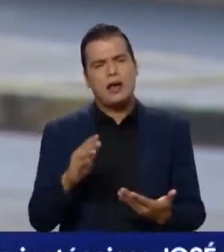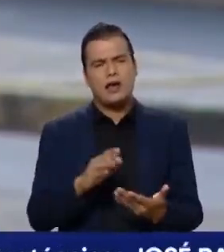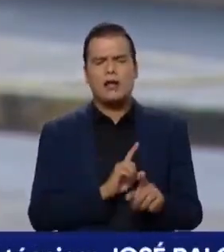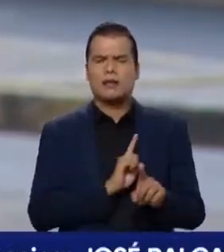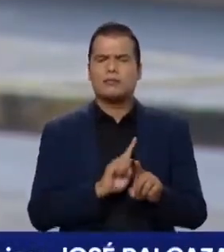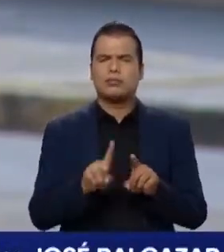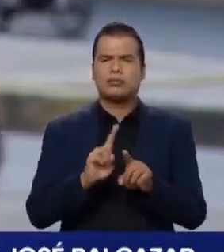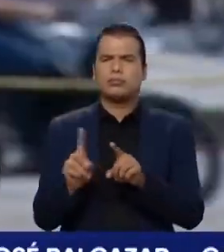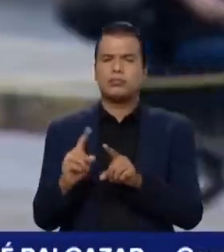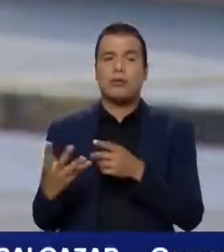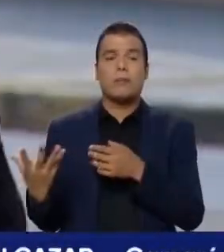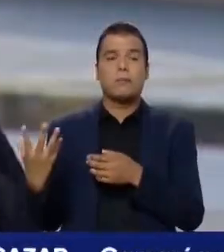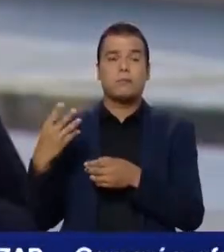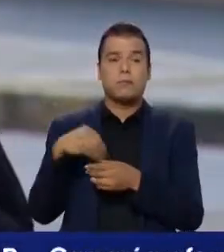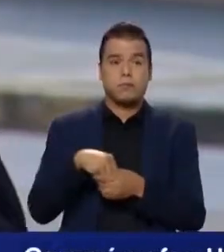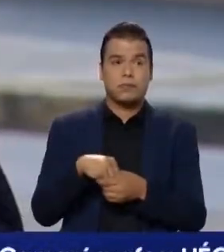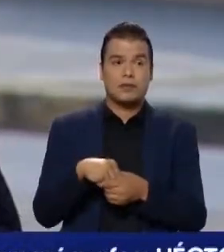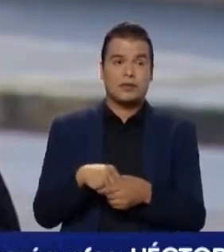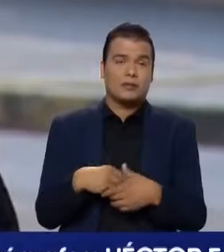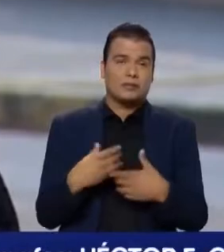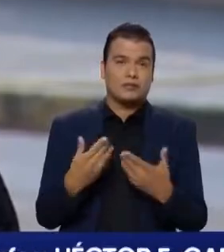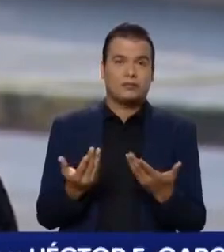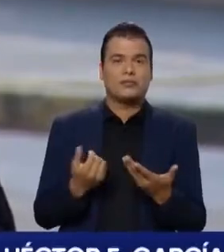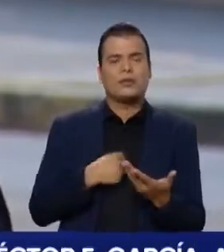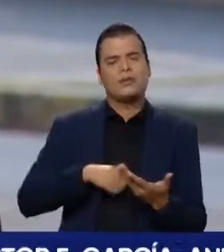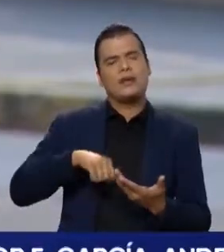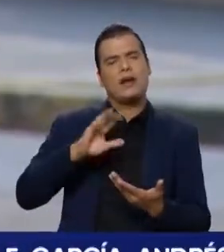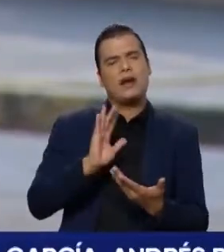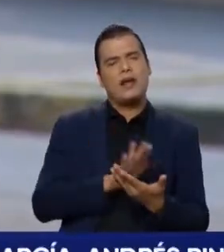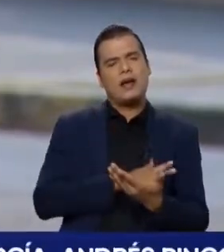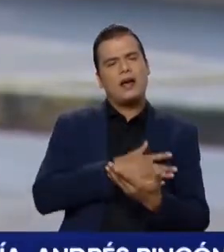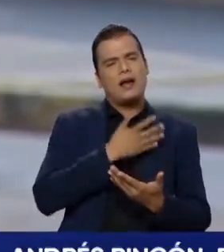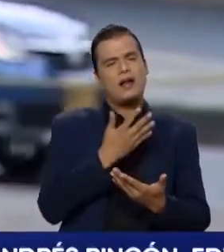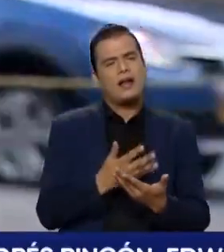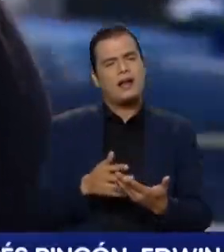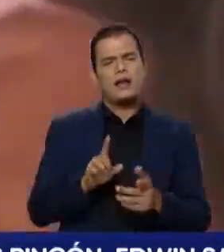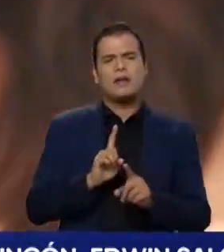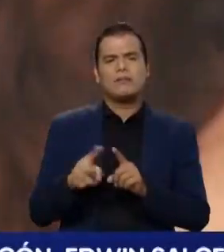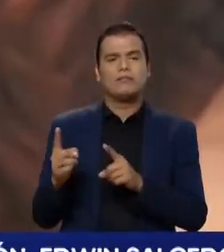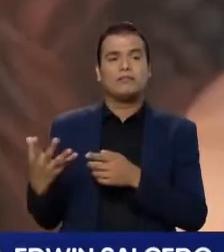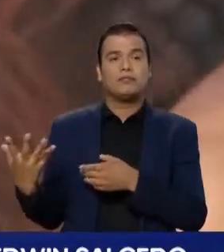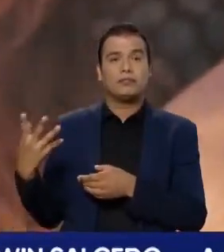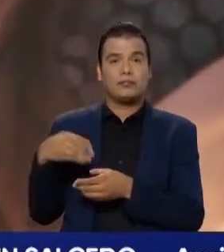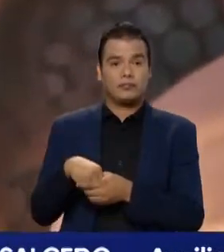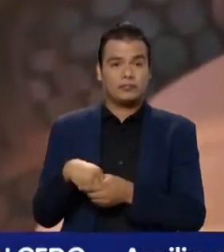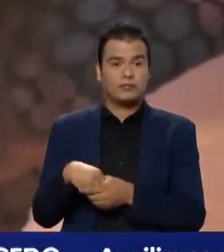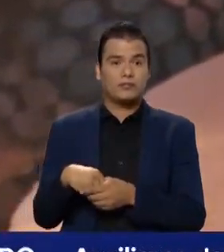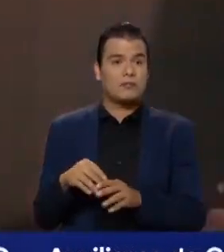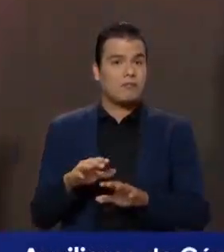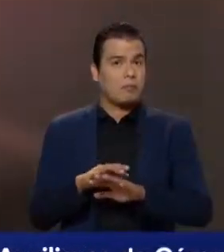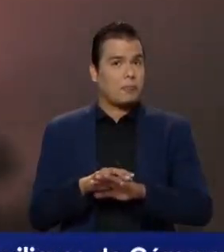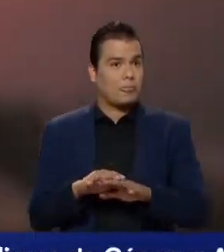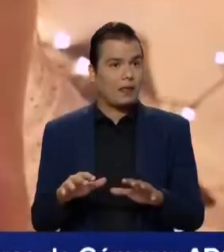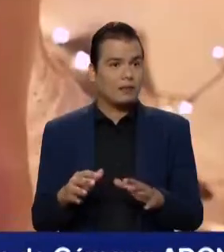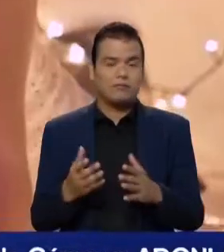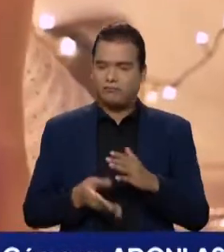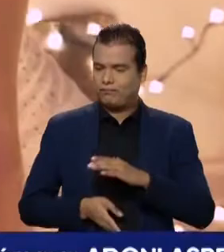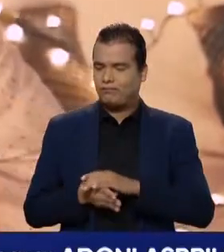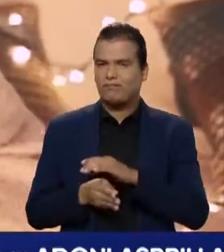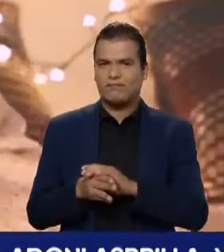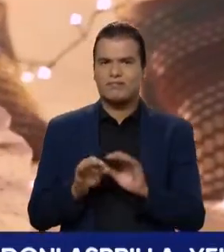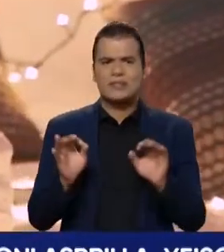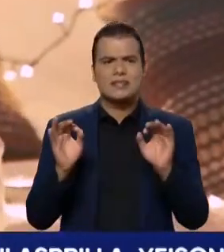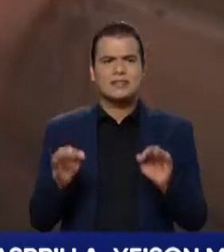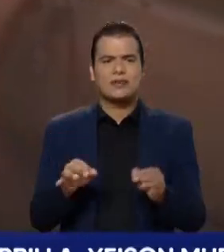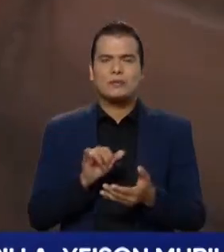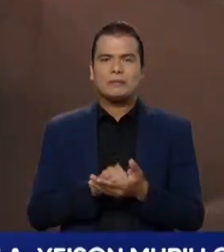pop. Entonces todas mis canciones han ido como por esa misma línea y hasta ahora creo que seguirá siendo así.